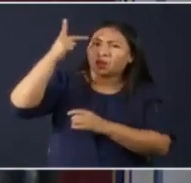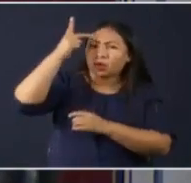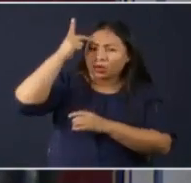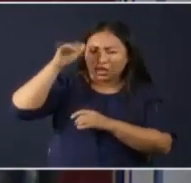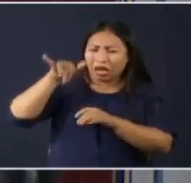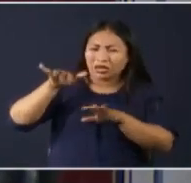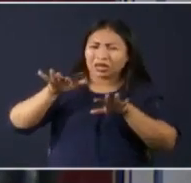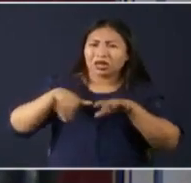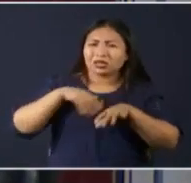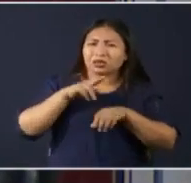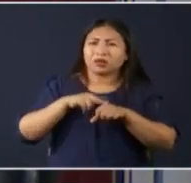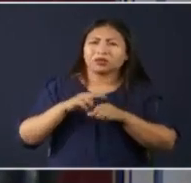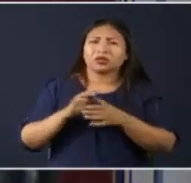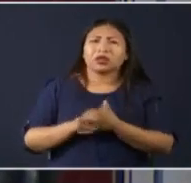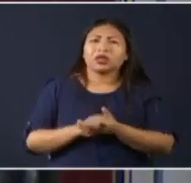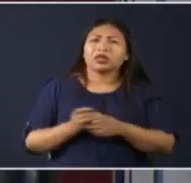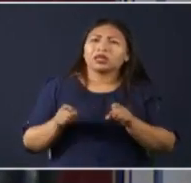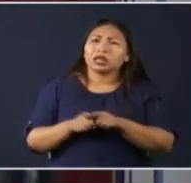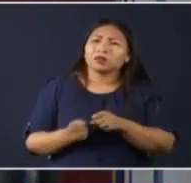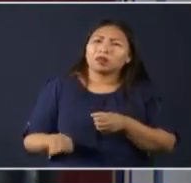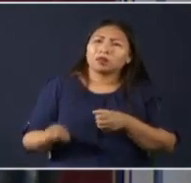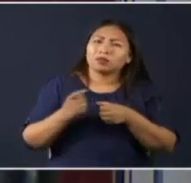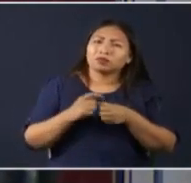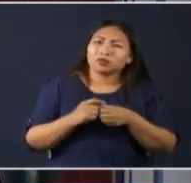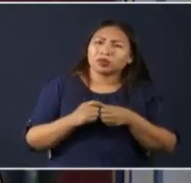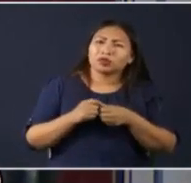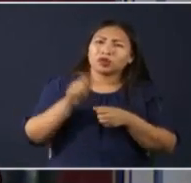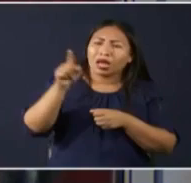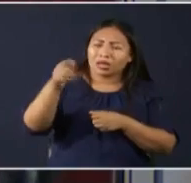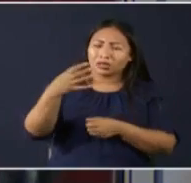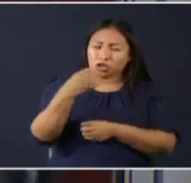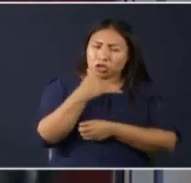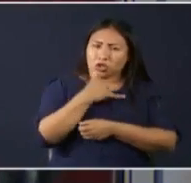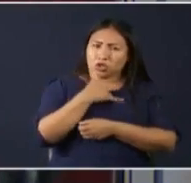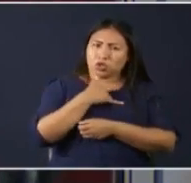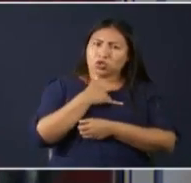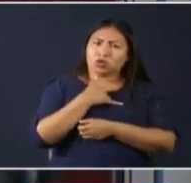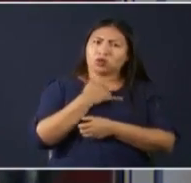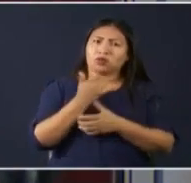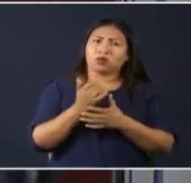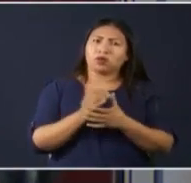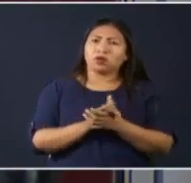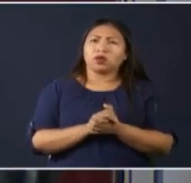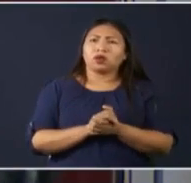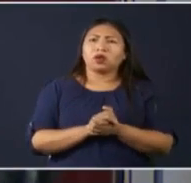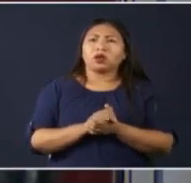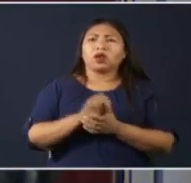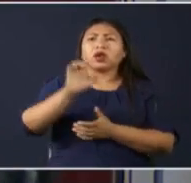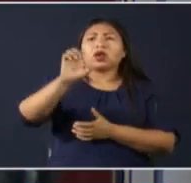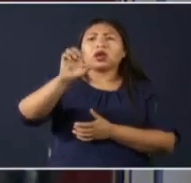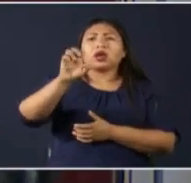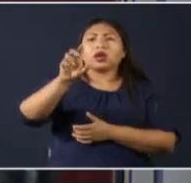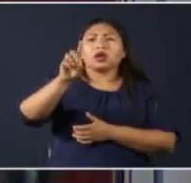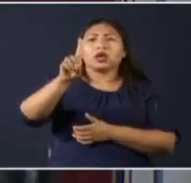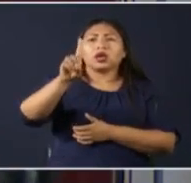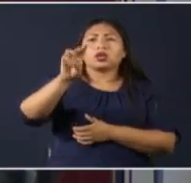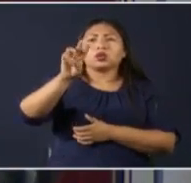Estado, incluyendo a este diputado. A Edwin Cabrera lo